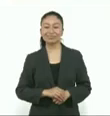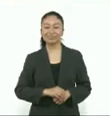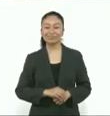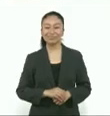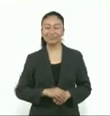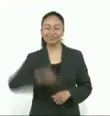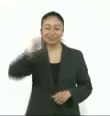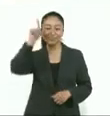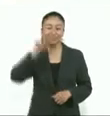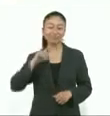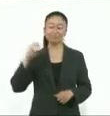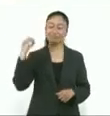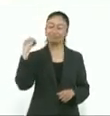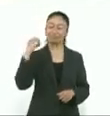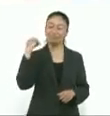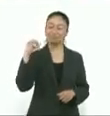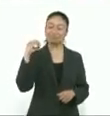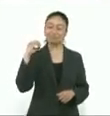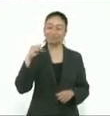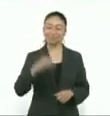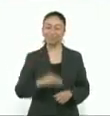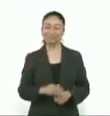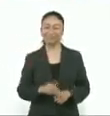las mujeres de Oaxaca,